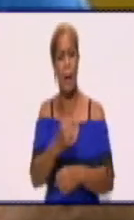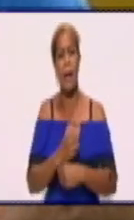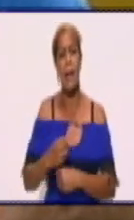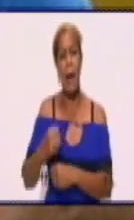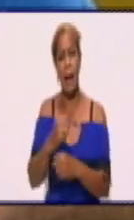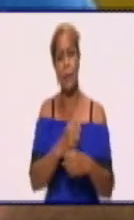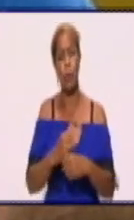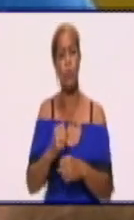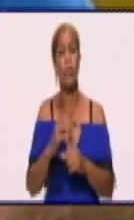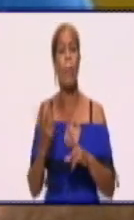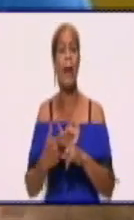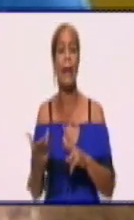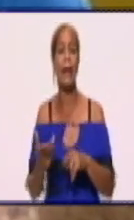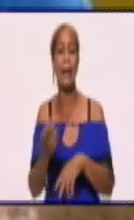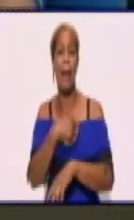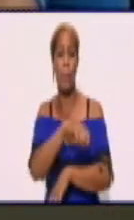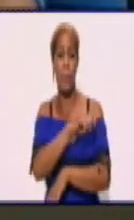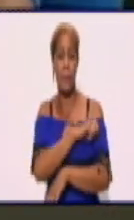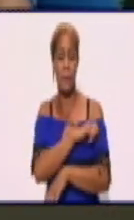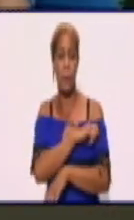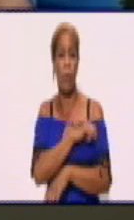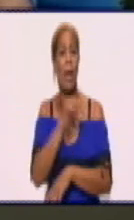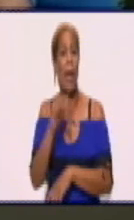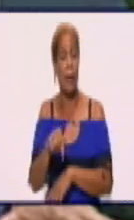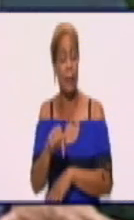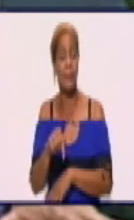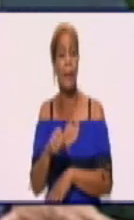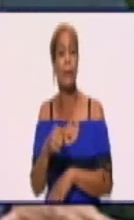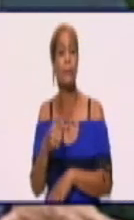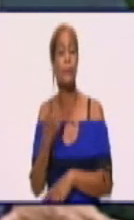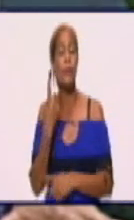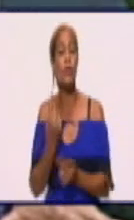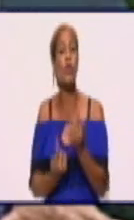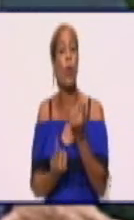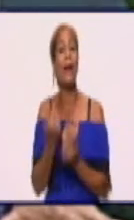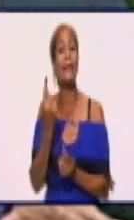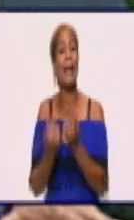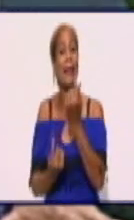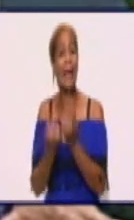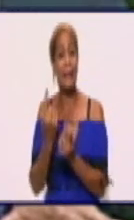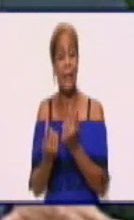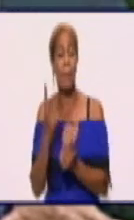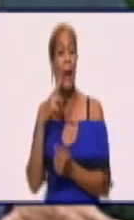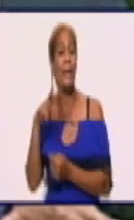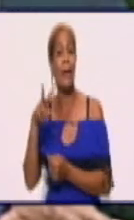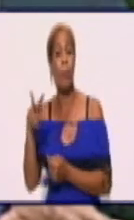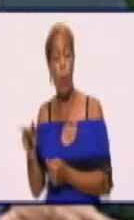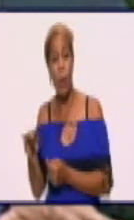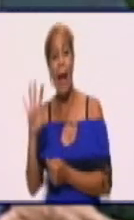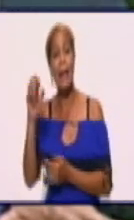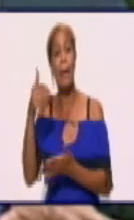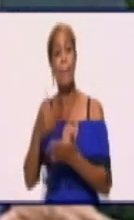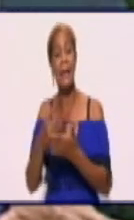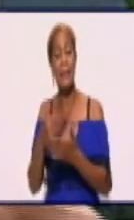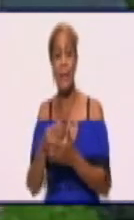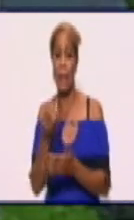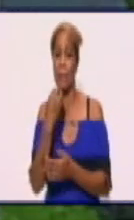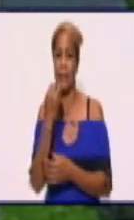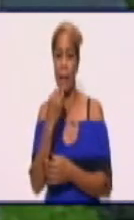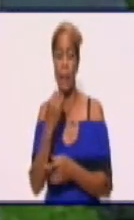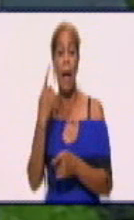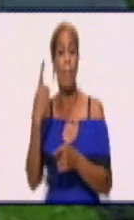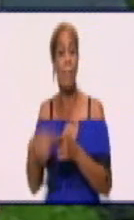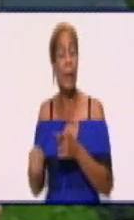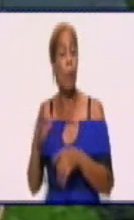pueda acceder a ellas. Estas son variantes que busca la empresa provincial alimentaria, pero lo cierto es que por